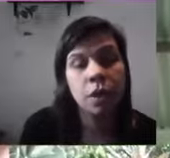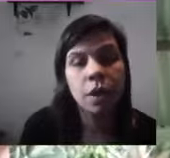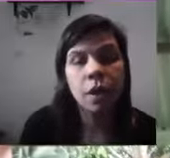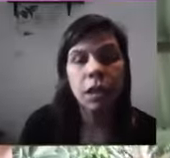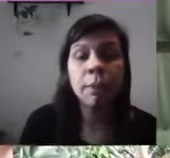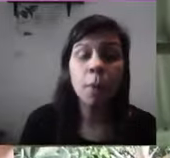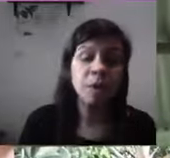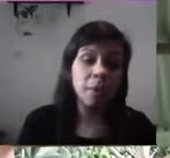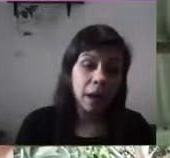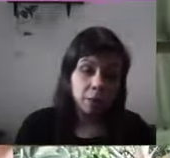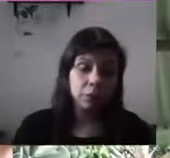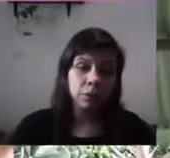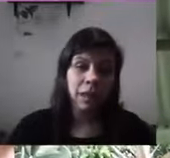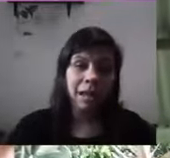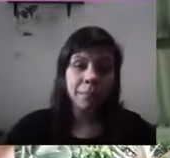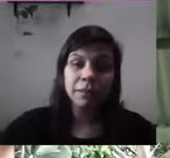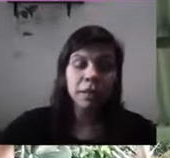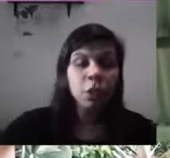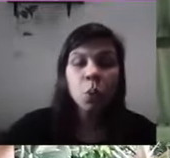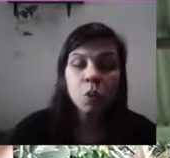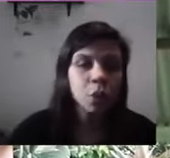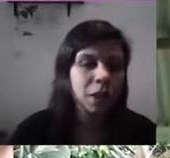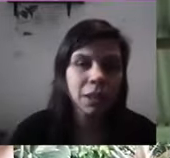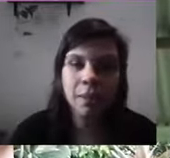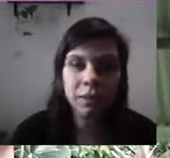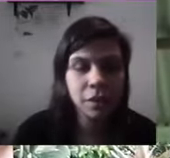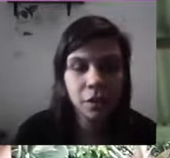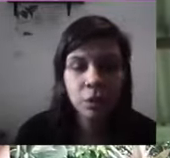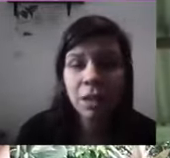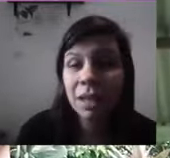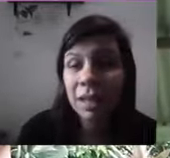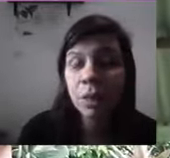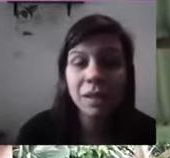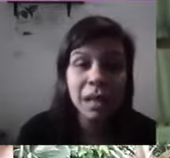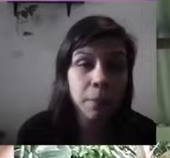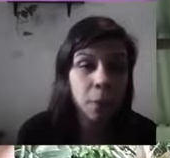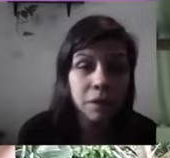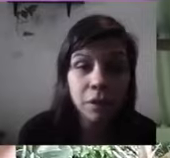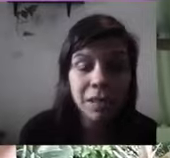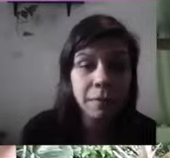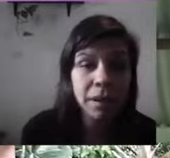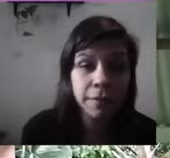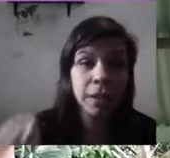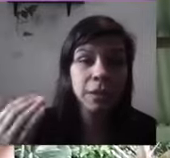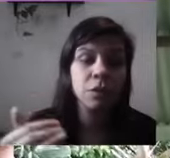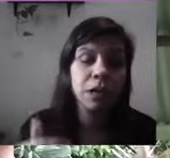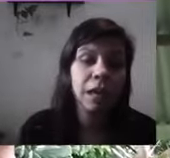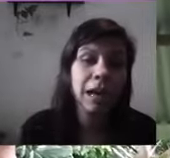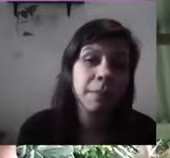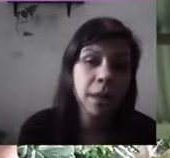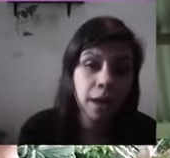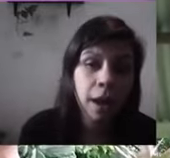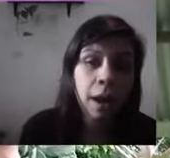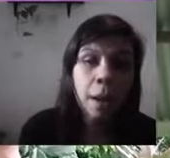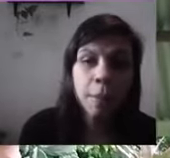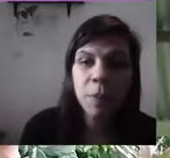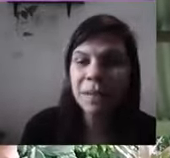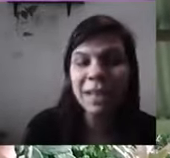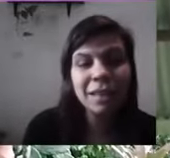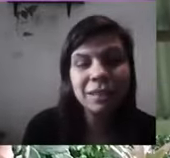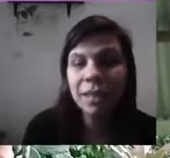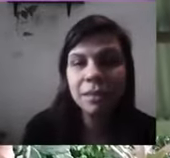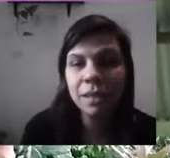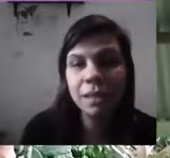humanos. Hemos observado un alarmante discurso de estigmatización dirigido hacia la población que se manifiesta contra la ley minera